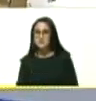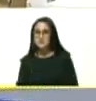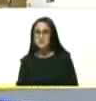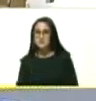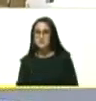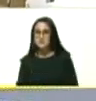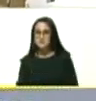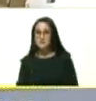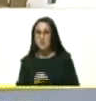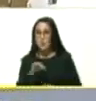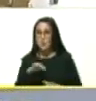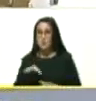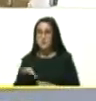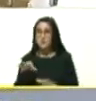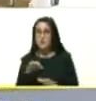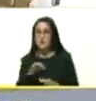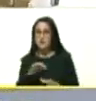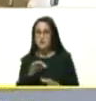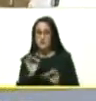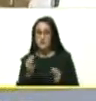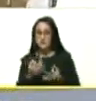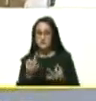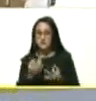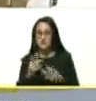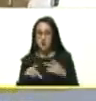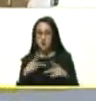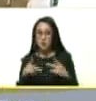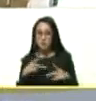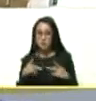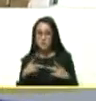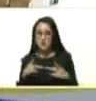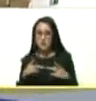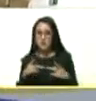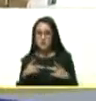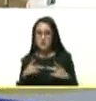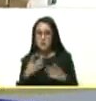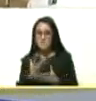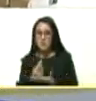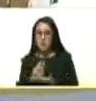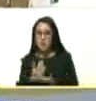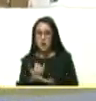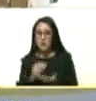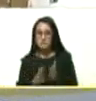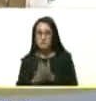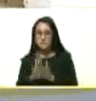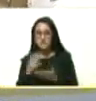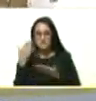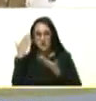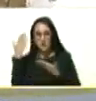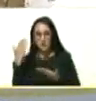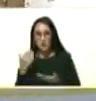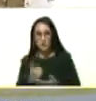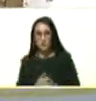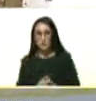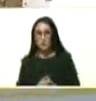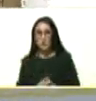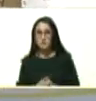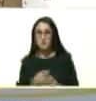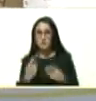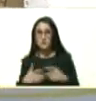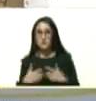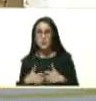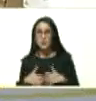Bueno, cultivando, cosechando, produciendo, Monaga lo que va es para adelante. Mi saludo pues a Roberto, a la